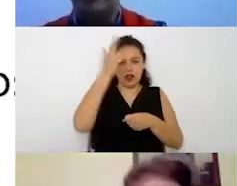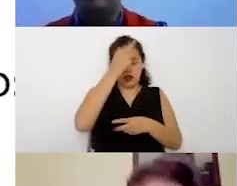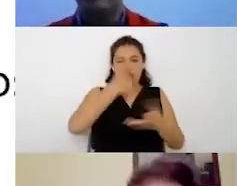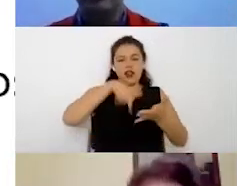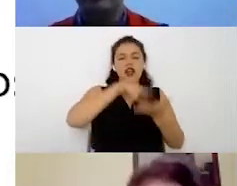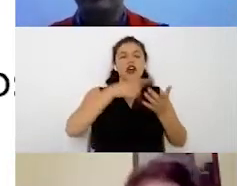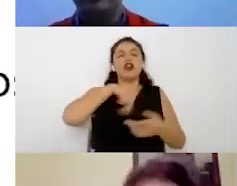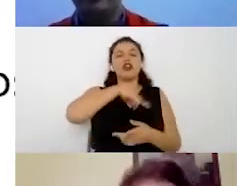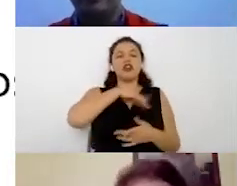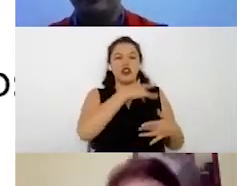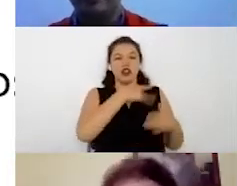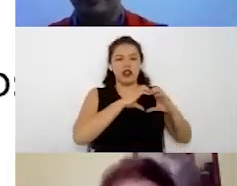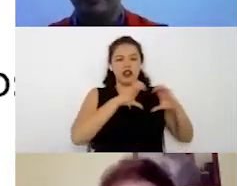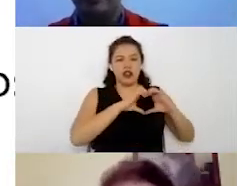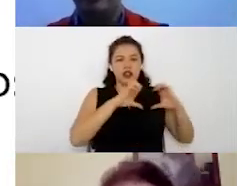pulso cardíaco.